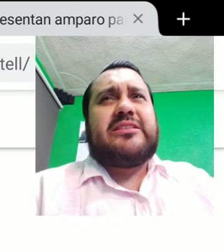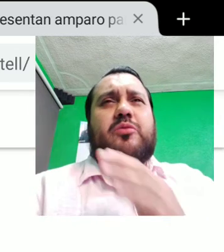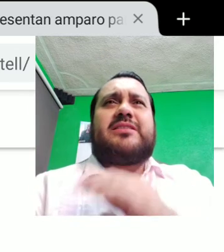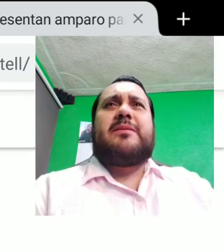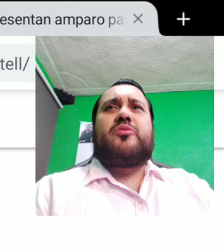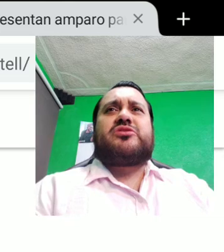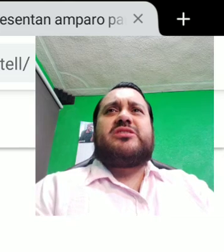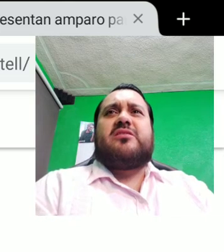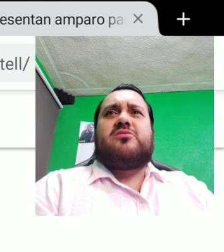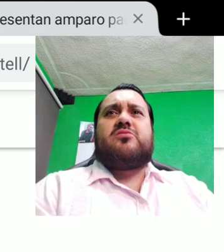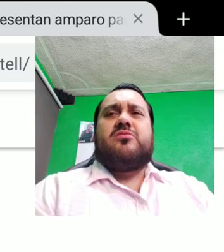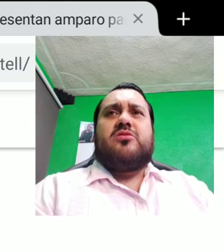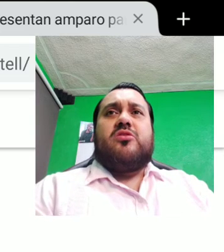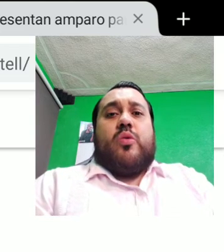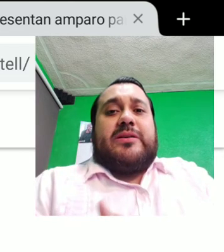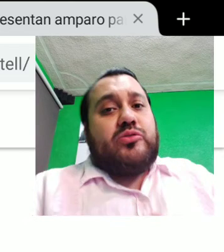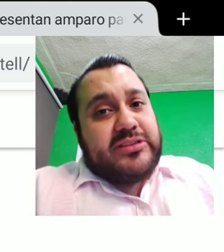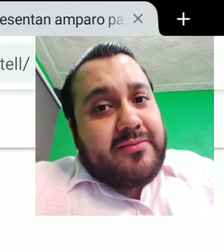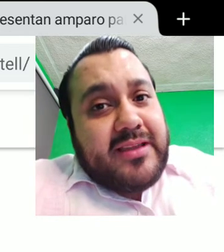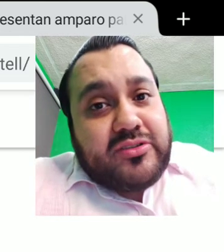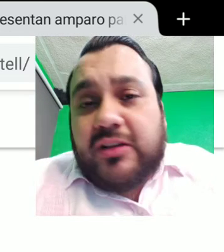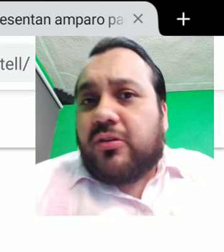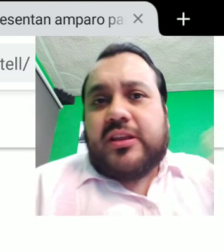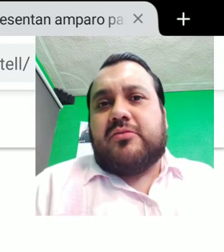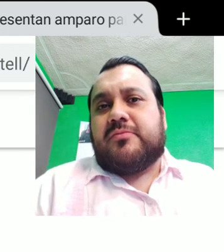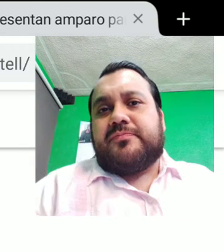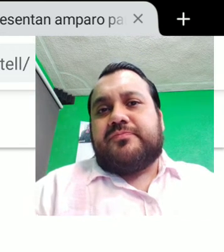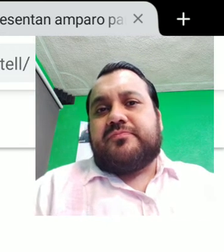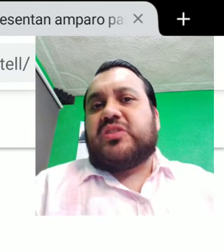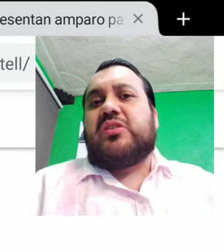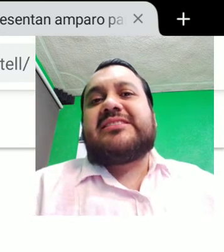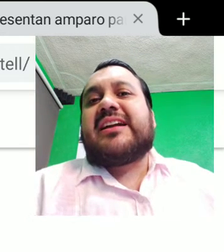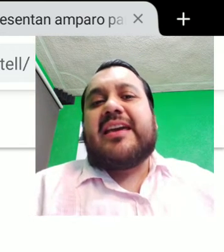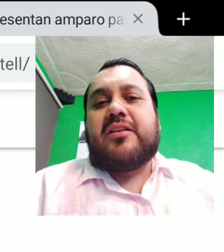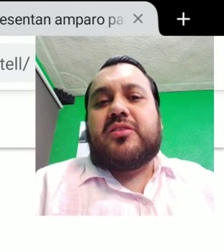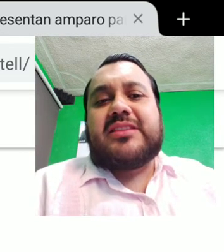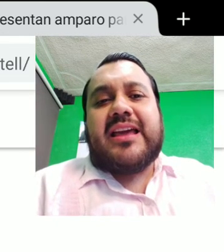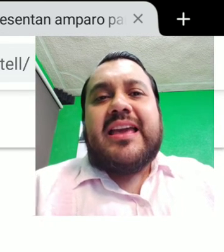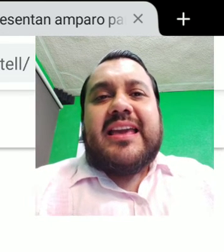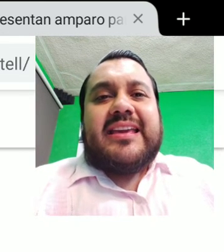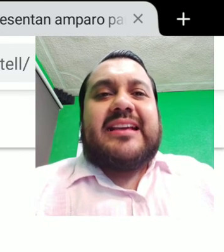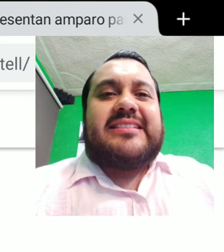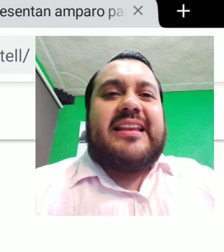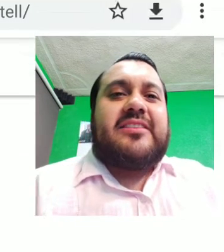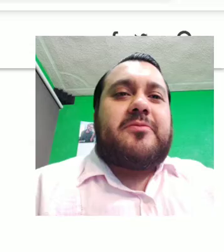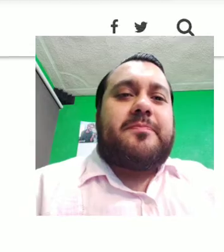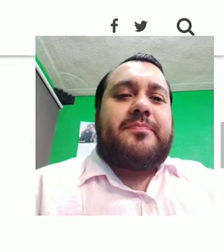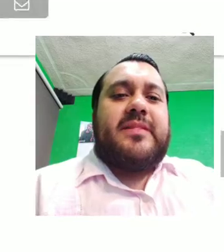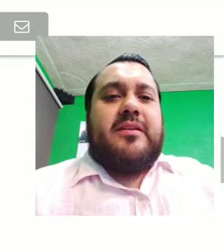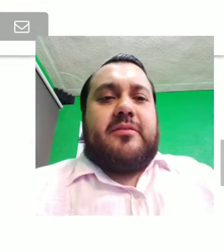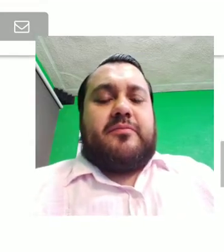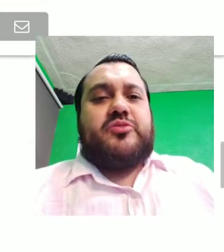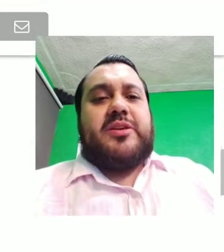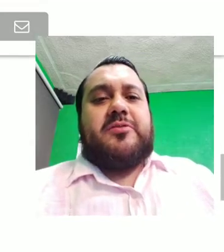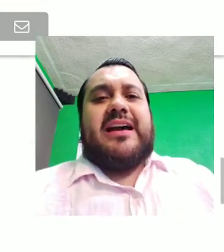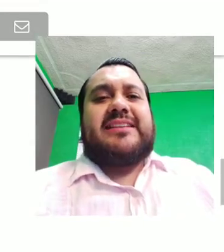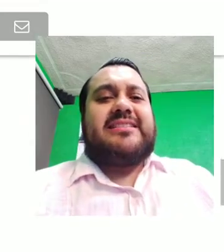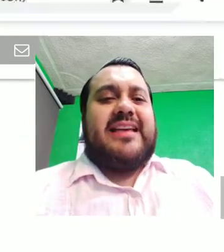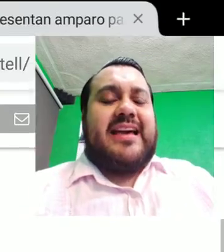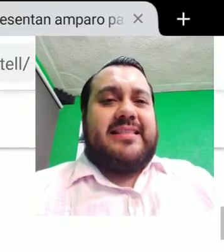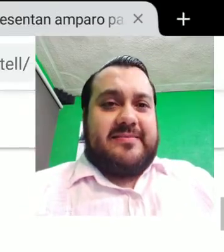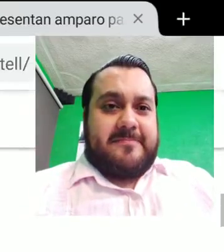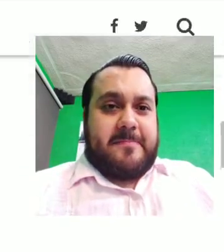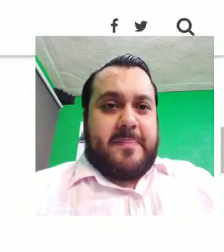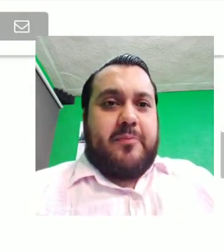sueldo el 50 por ciento o inclusive los han corrido no les ha quedado de otra que hacer ello pues bueno